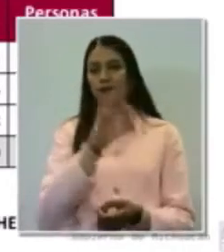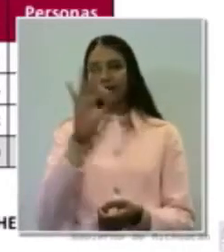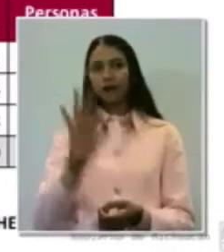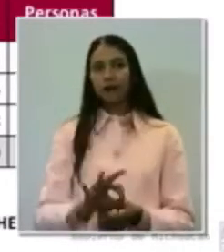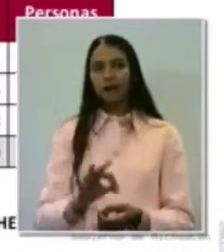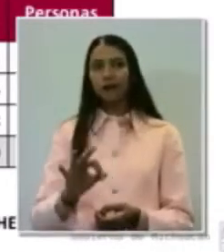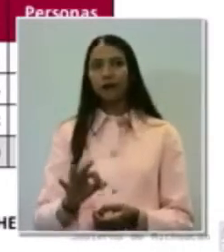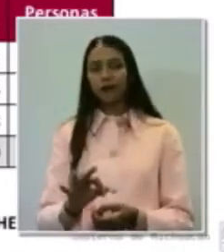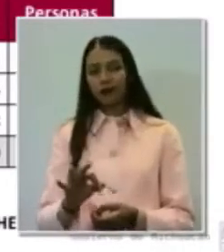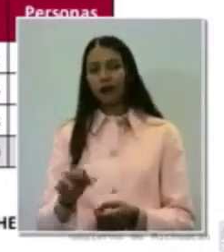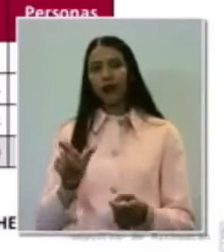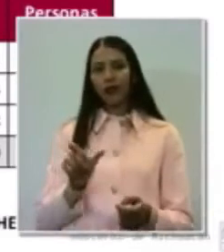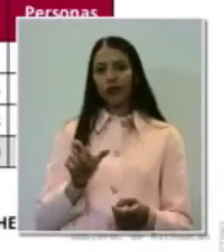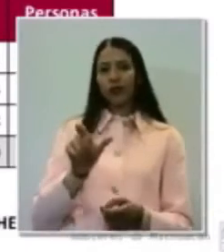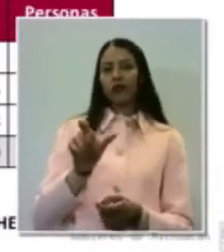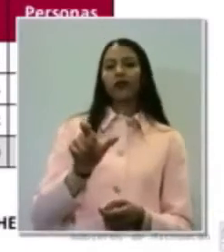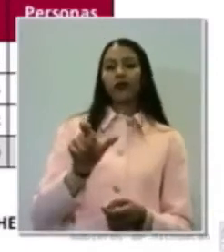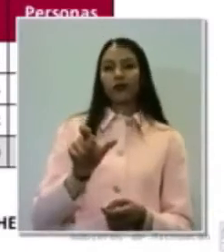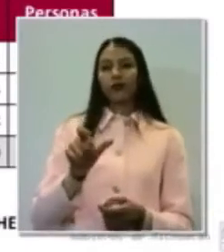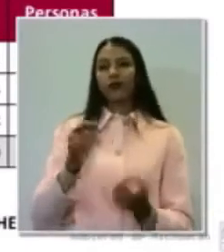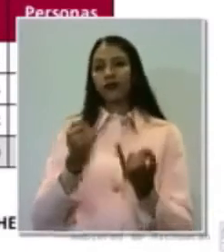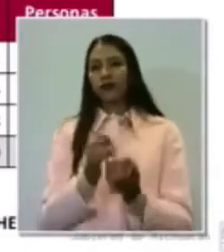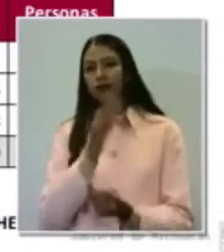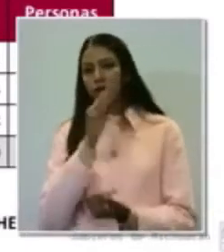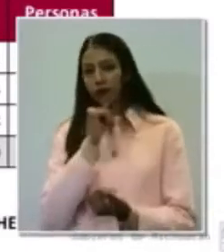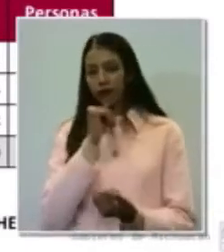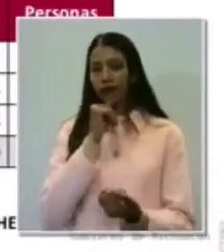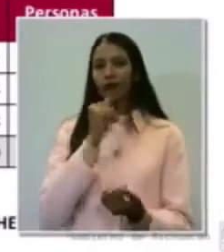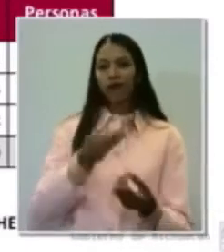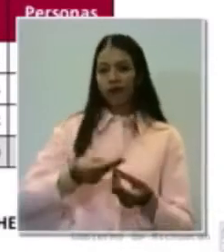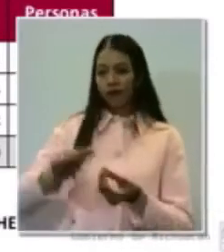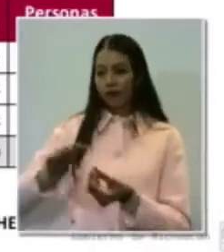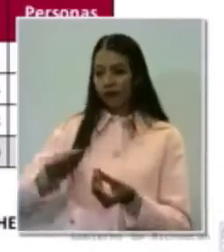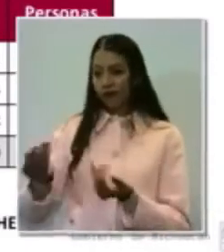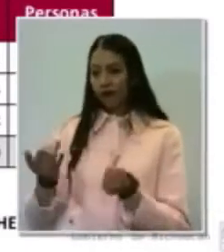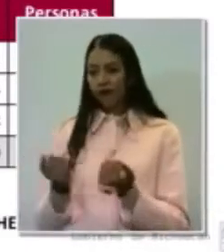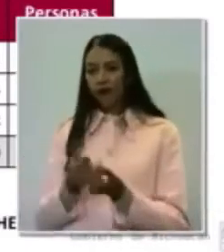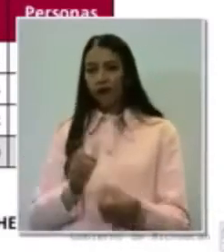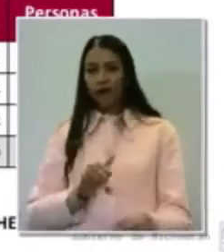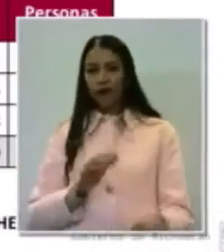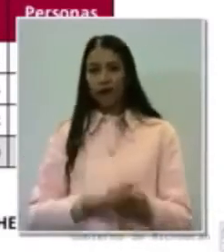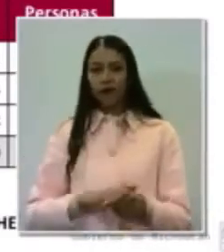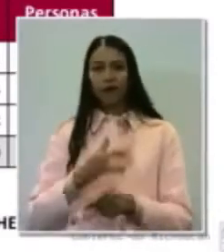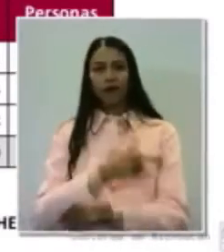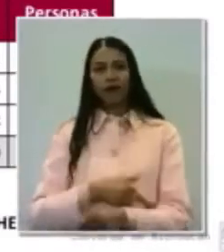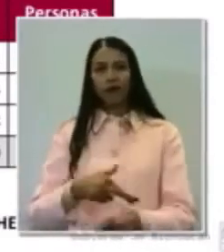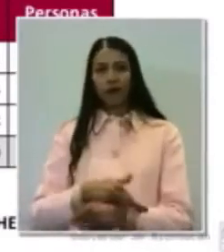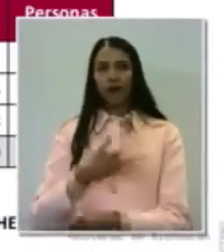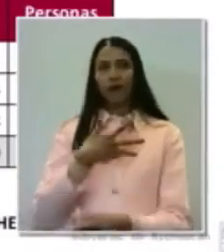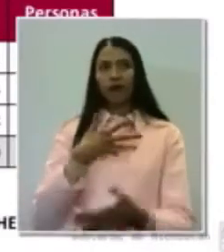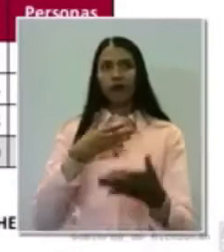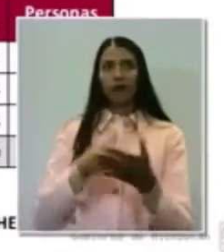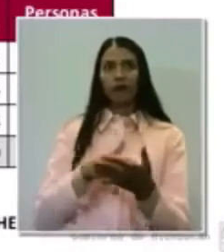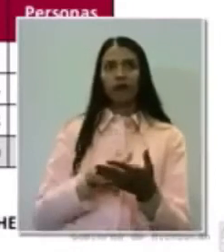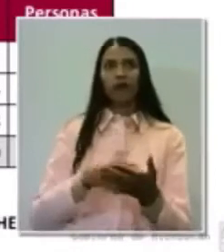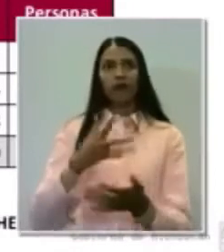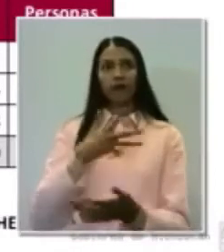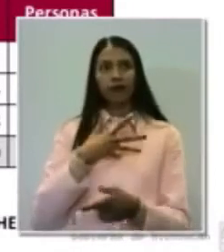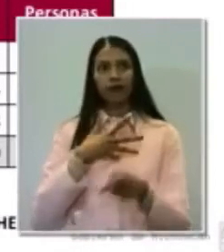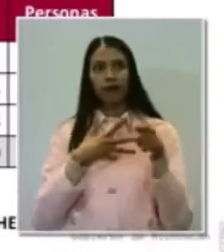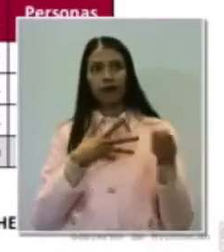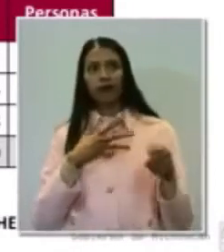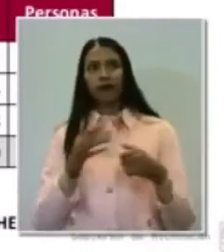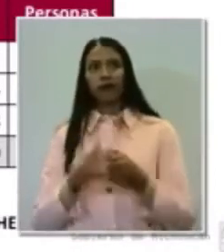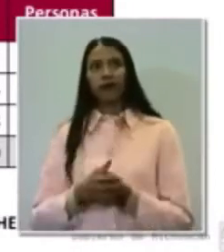los cheques y lógicamente tampoco hemos podido distribuirlos, aunado a ello todos los trámites administrativos que están detenidos. Ahí tenemos